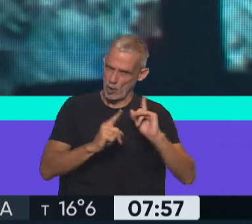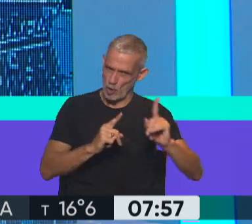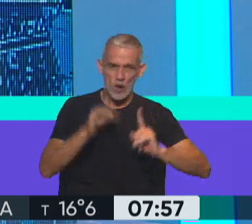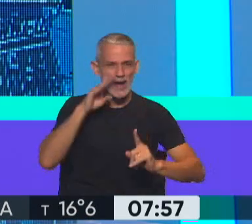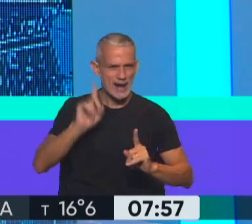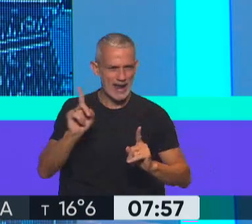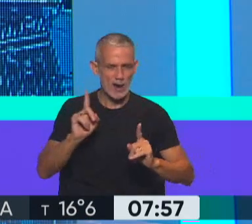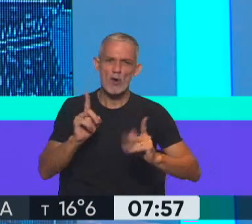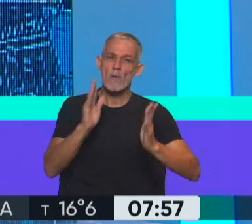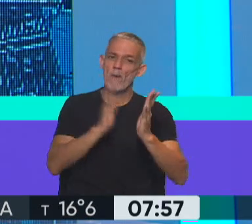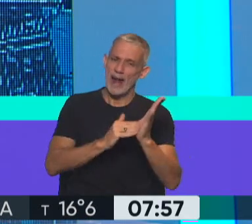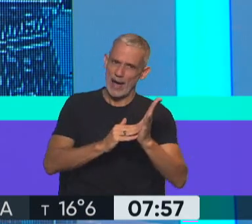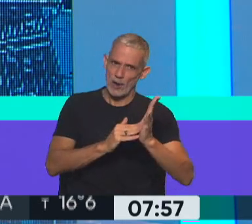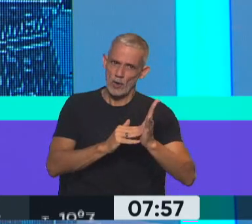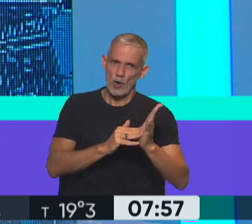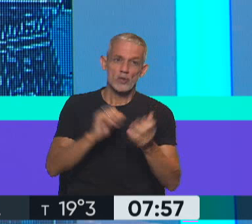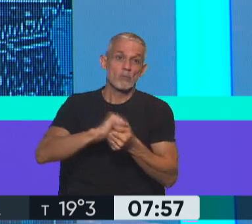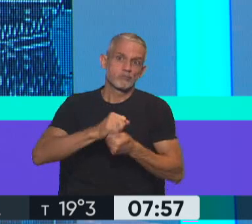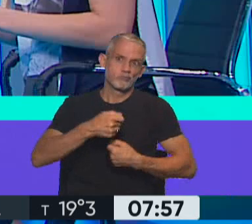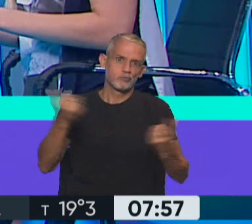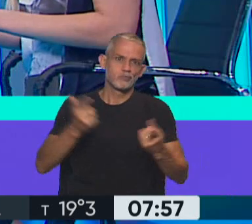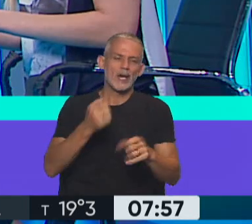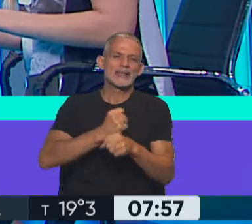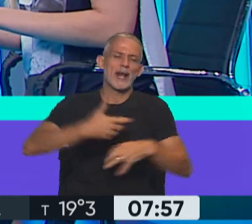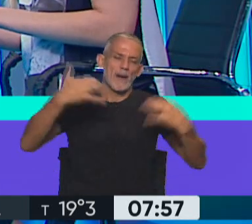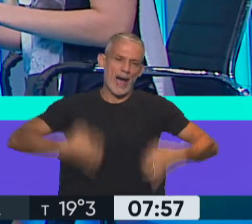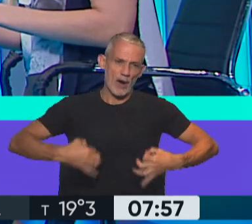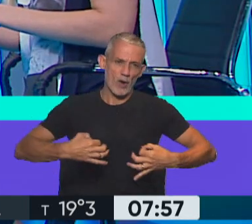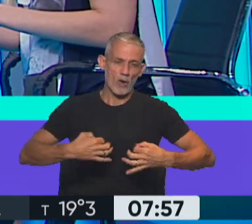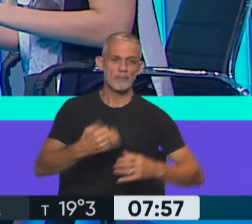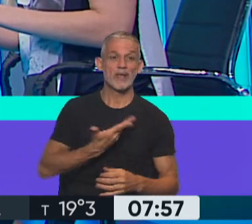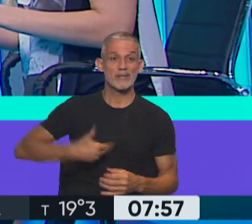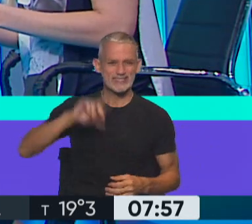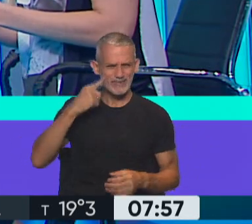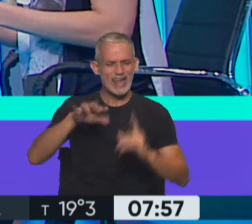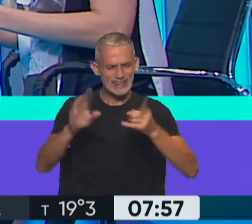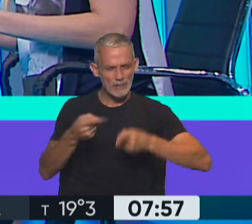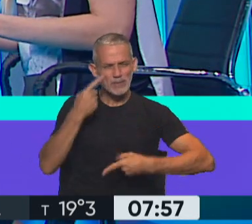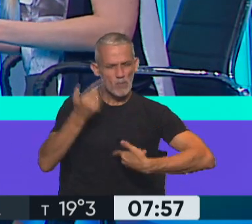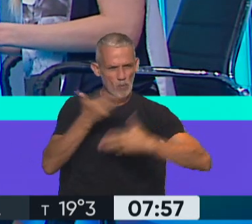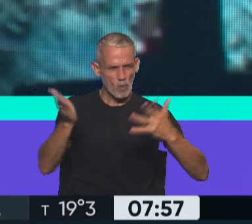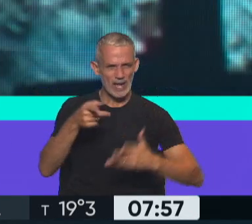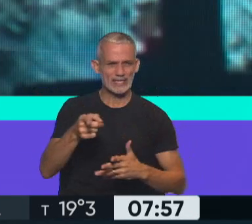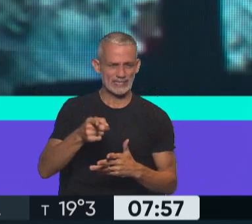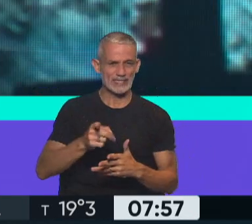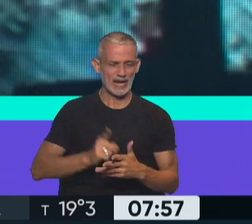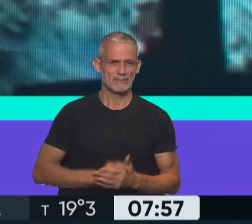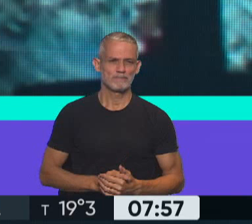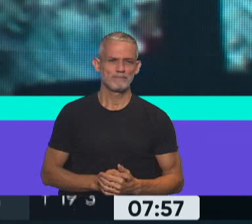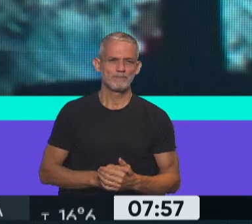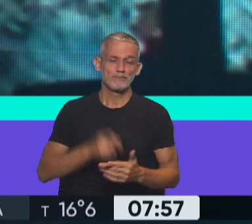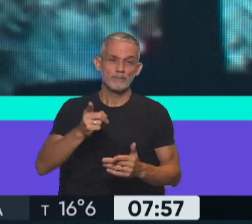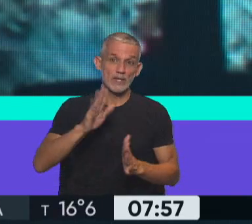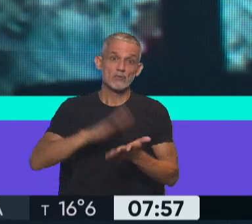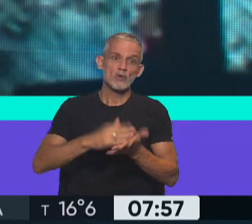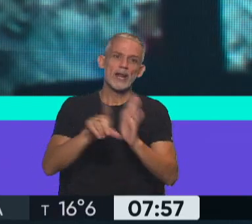decir, eso es lo que publica. Trabajo formal. Bueno, de eso también habló el presidente en un ratito, seguramente lo vamos a estar analizando junto con vos y con Vero, ¿no?